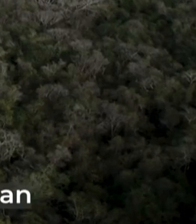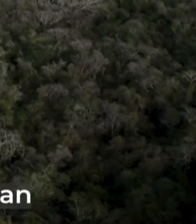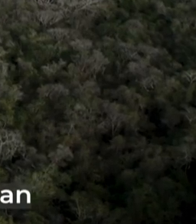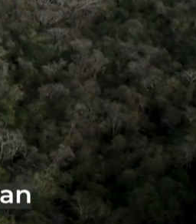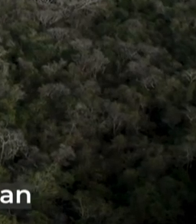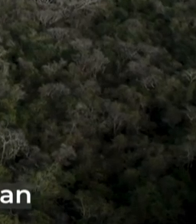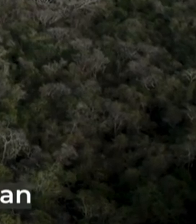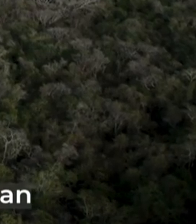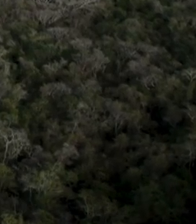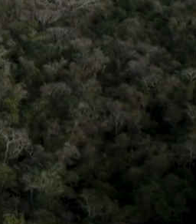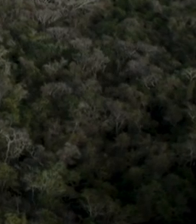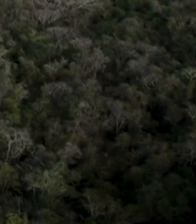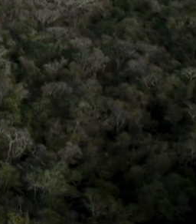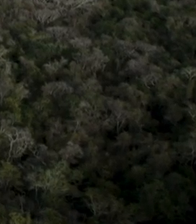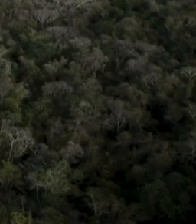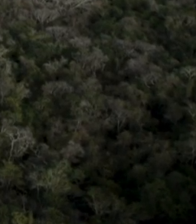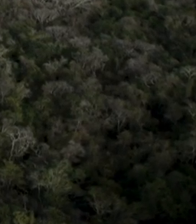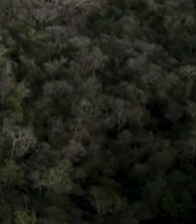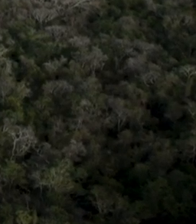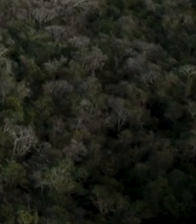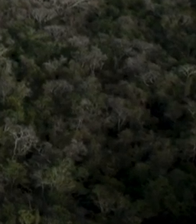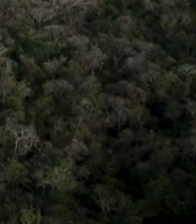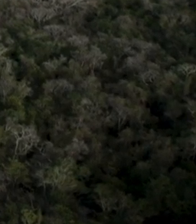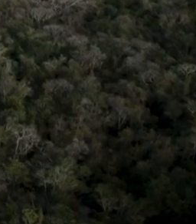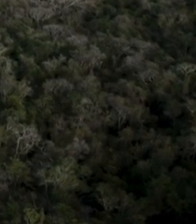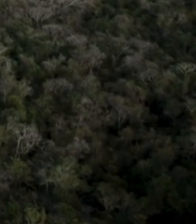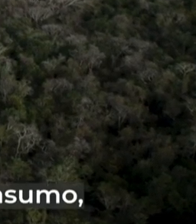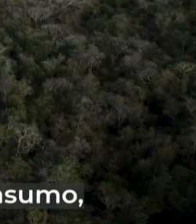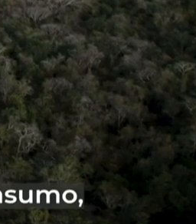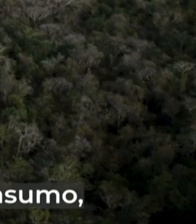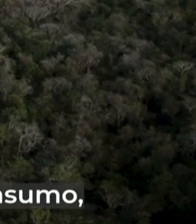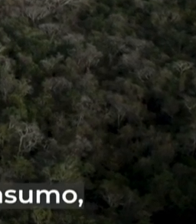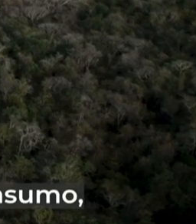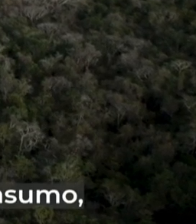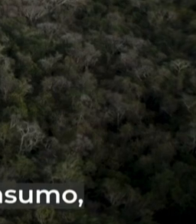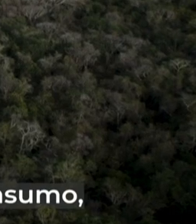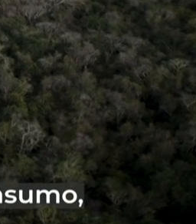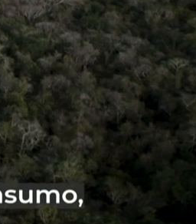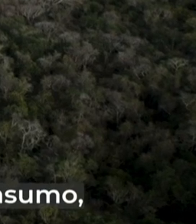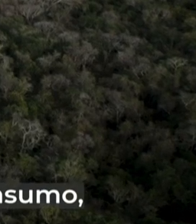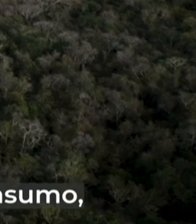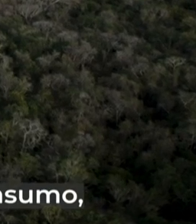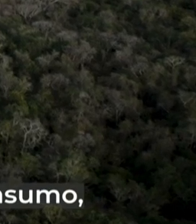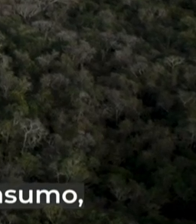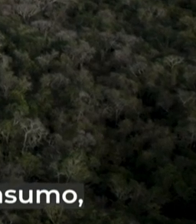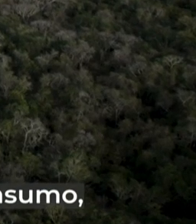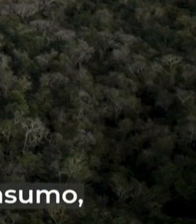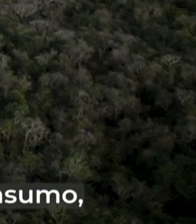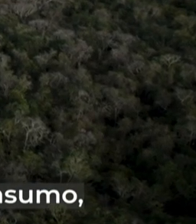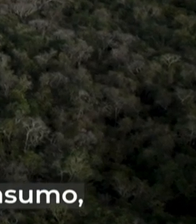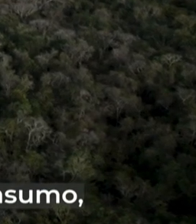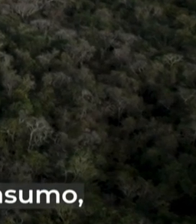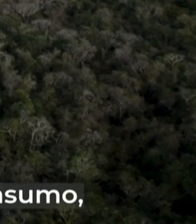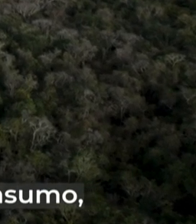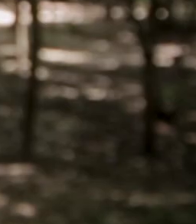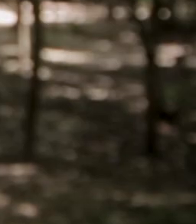extensiones de terreno que mediaban entre estos conjuntos construidos debieron utilizarse para cultivos de